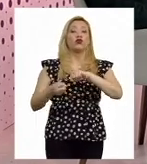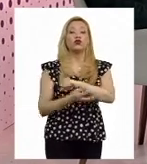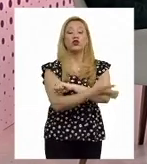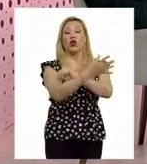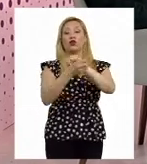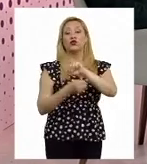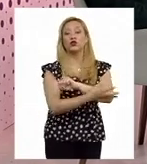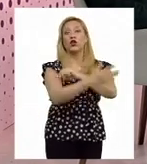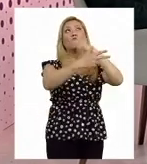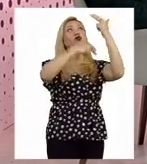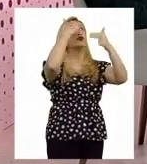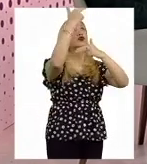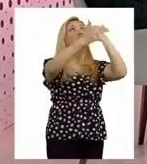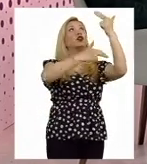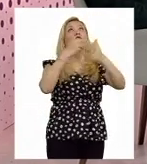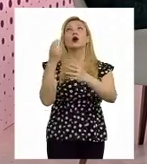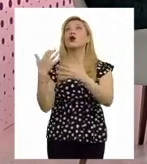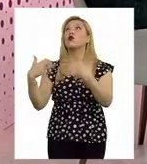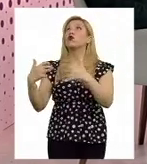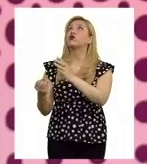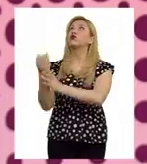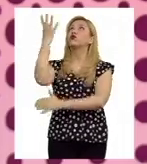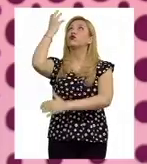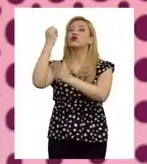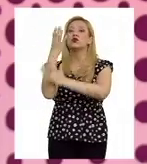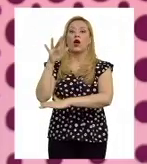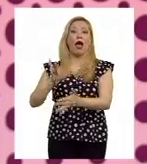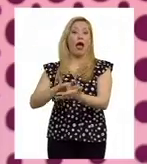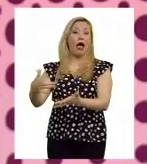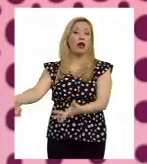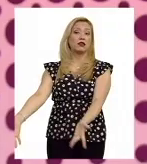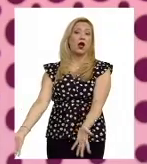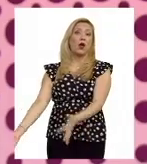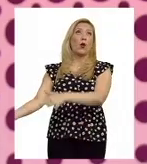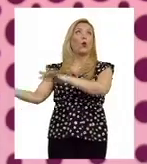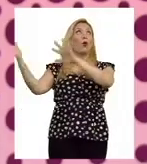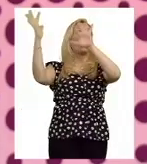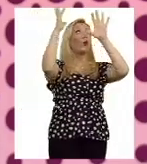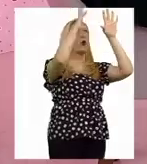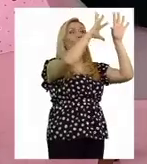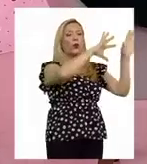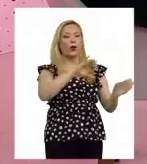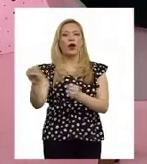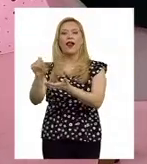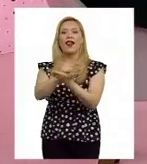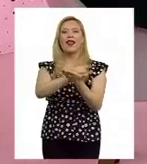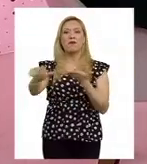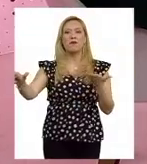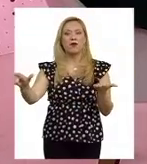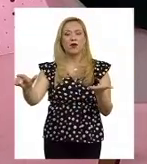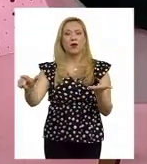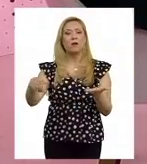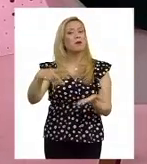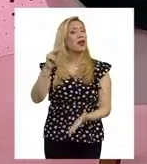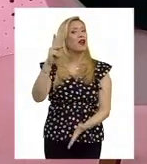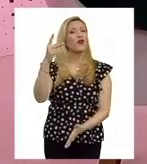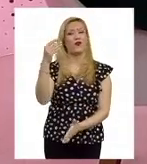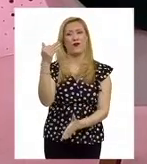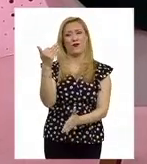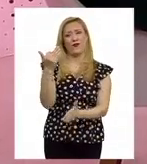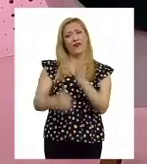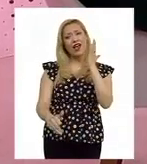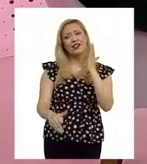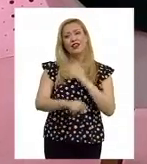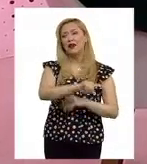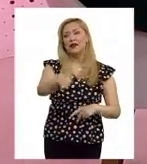estos servicios ecosistémicos sí están siendo valorados, pero todavía falta y no todas las sociedades los